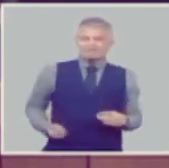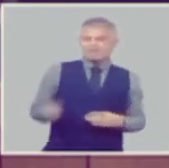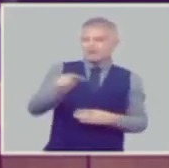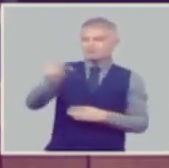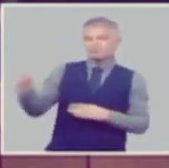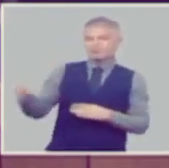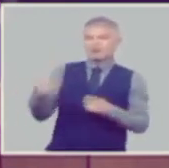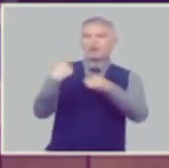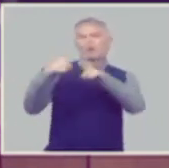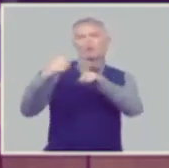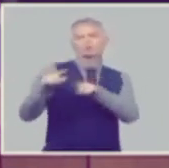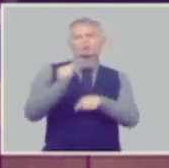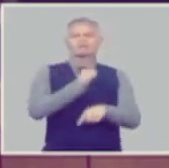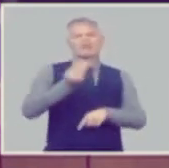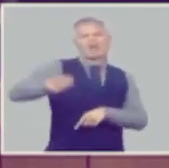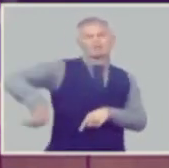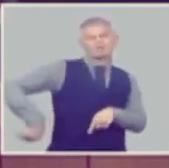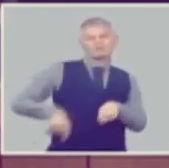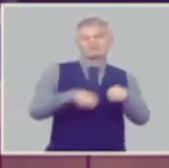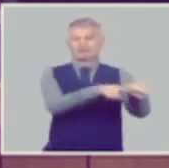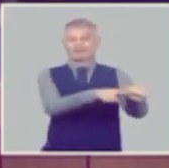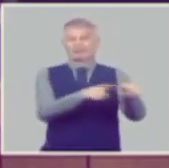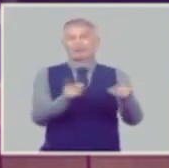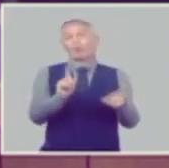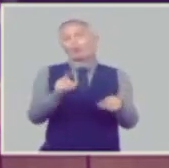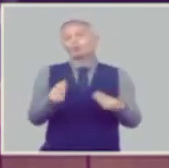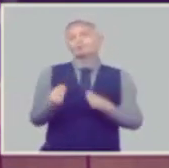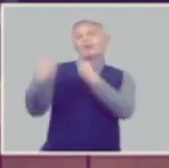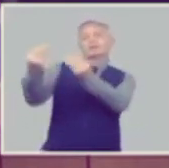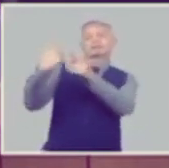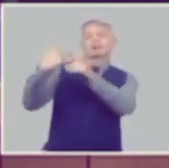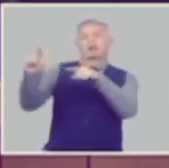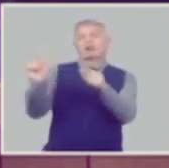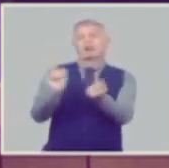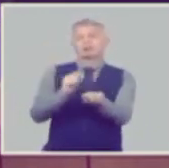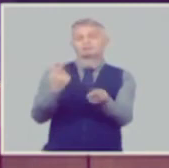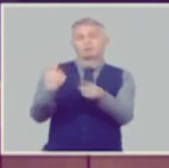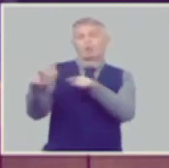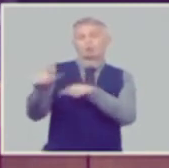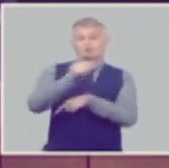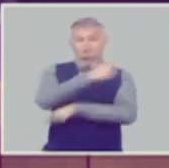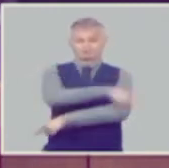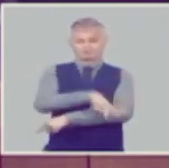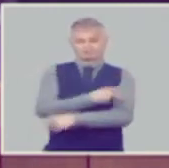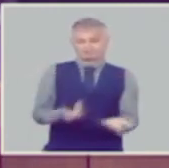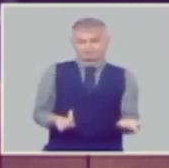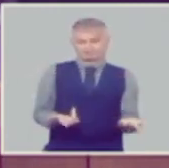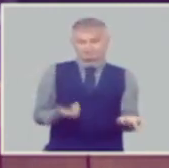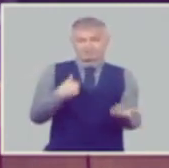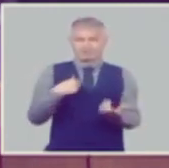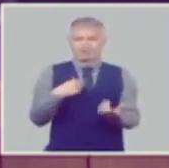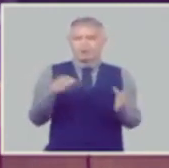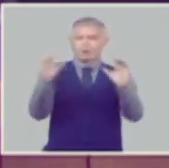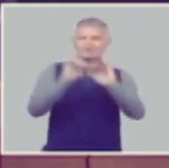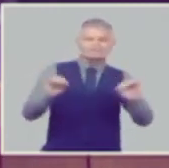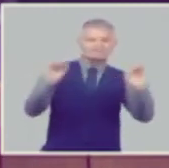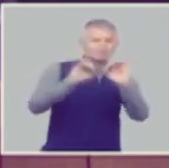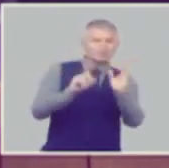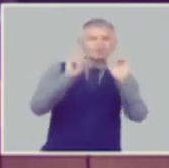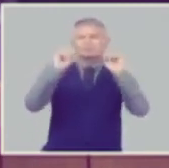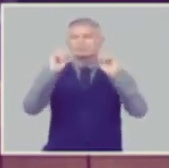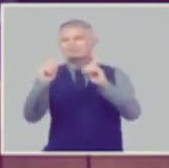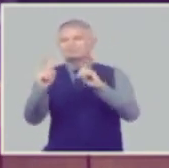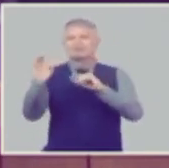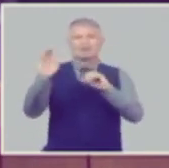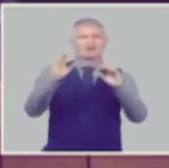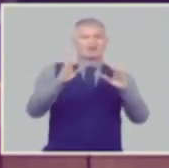y los que quisieran servirse de ella o entregarla a otro. Las organizaciones políticas y de masas están llamadas a ser